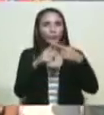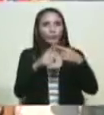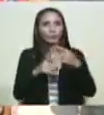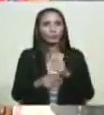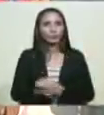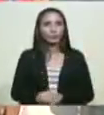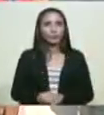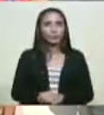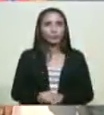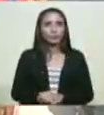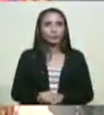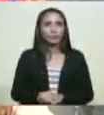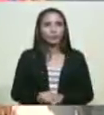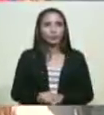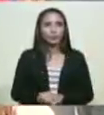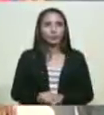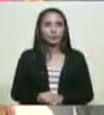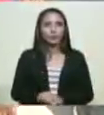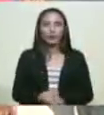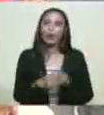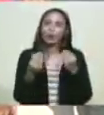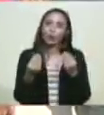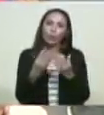A través del carnet de la patria.